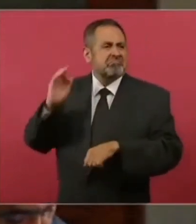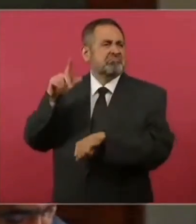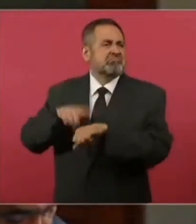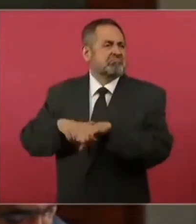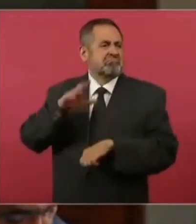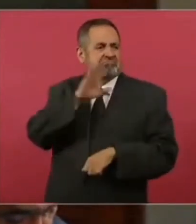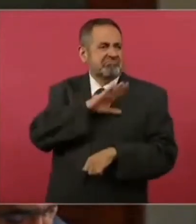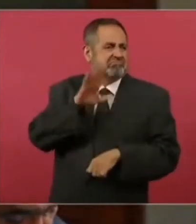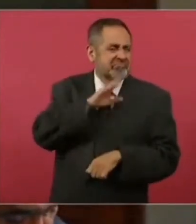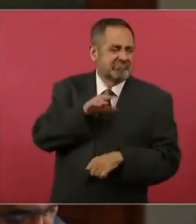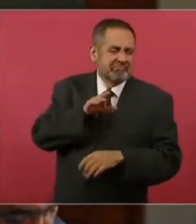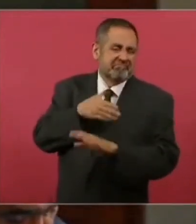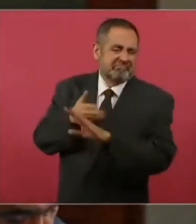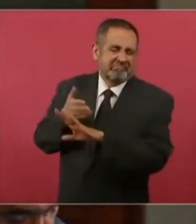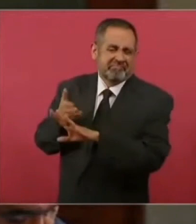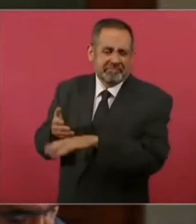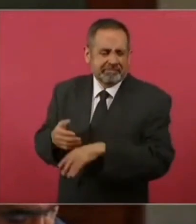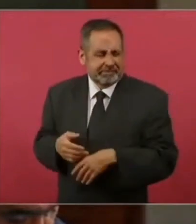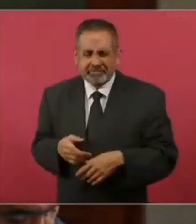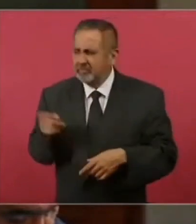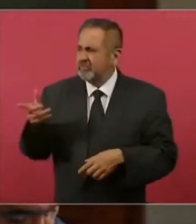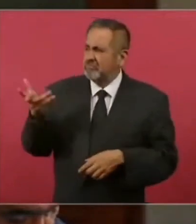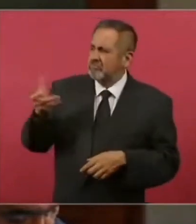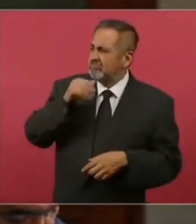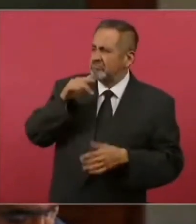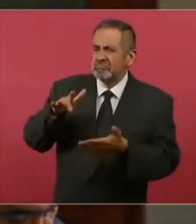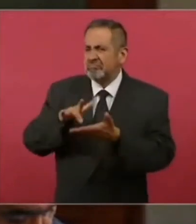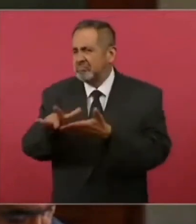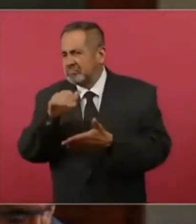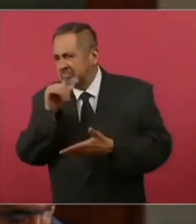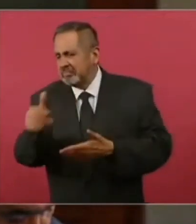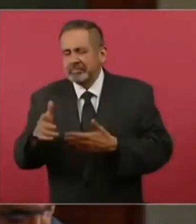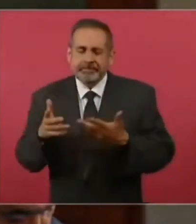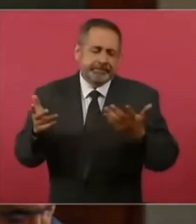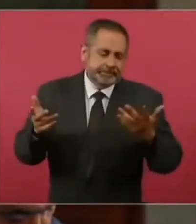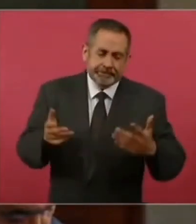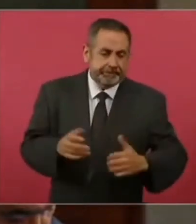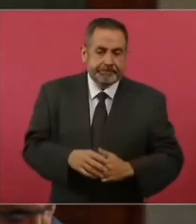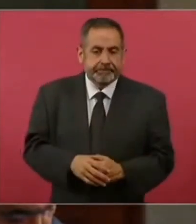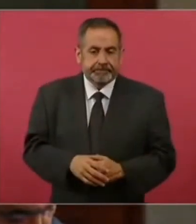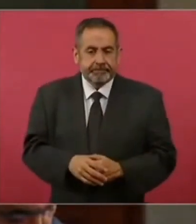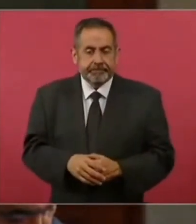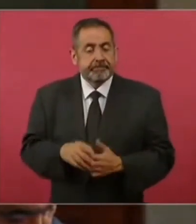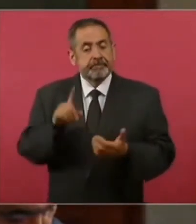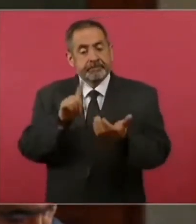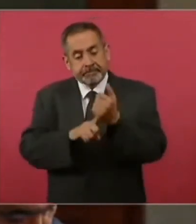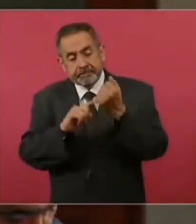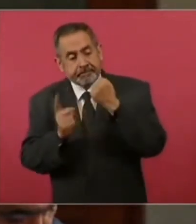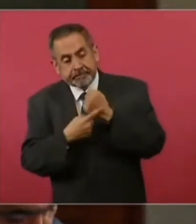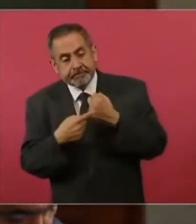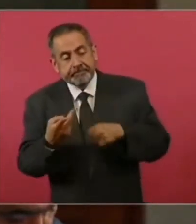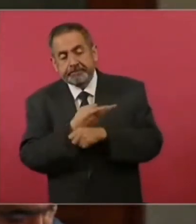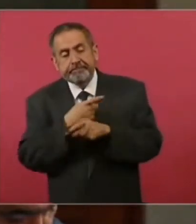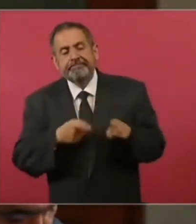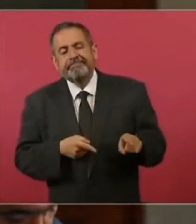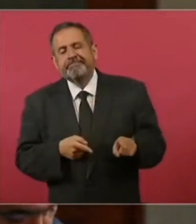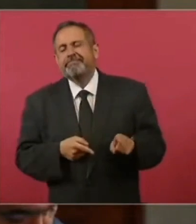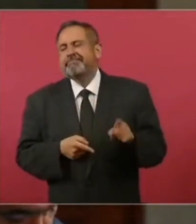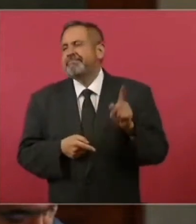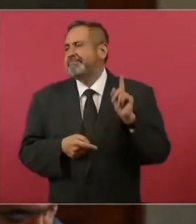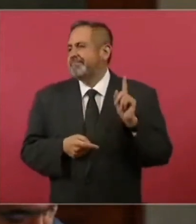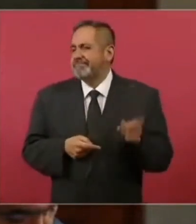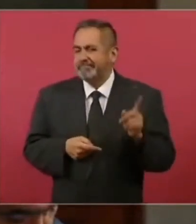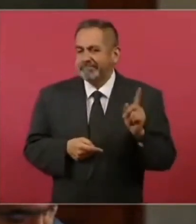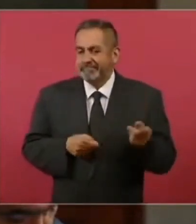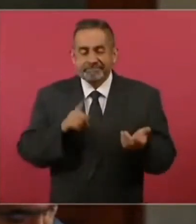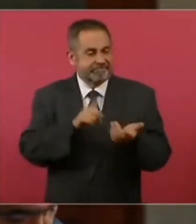México en Jalisco, de que no se entregan, que no hay apoyos para los jaliscienses. El fondo parece pues que se trata de